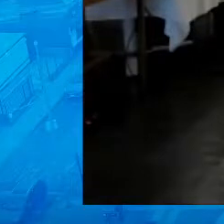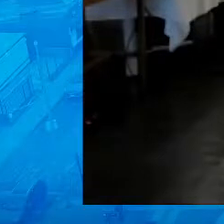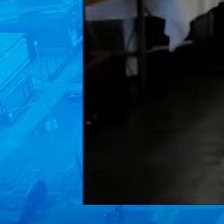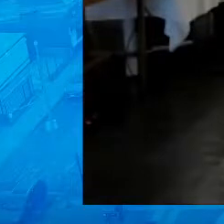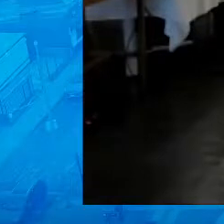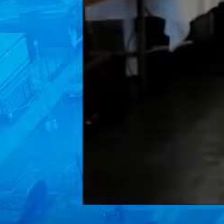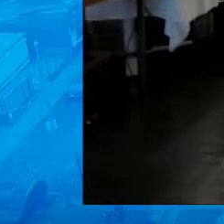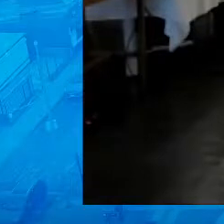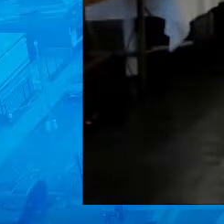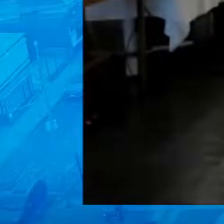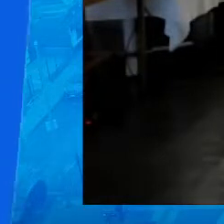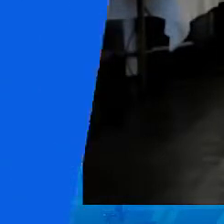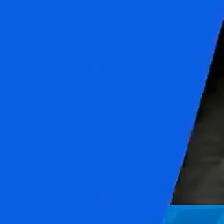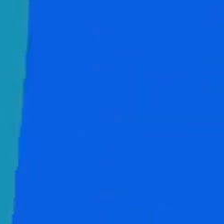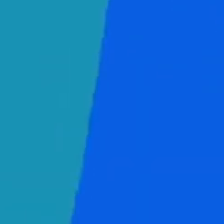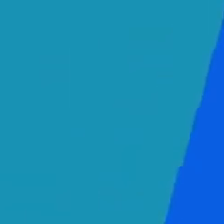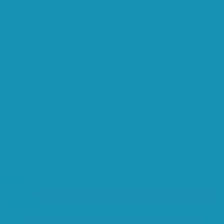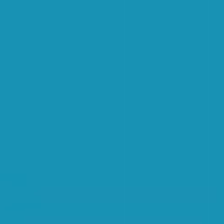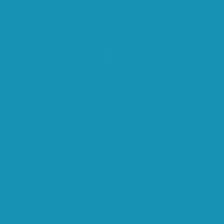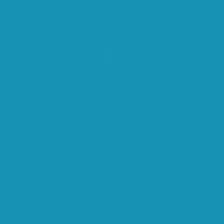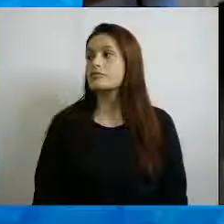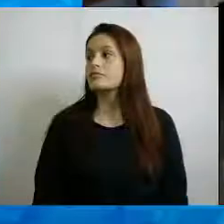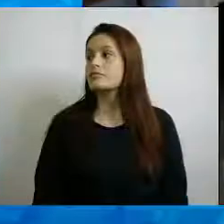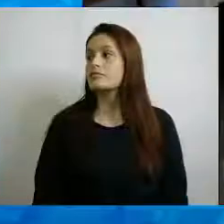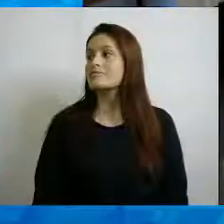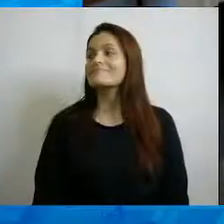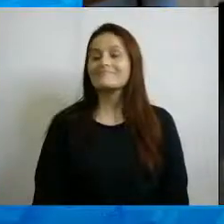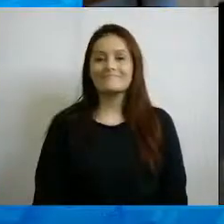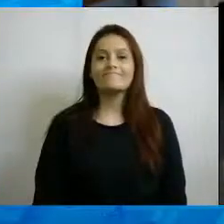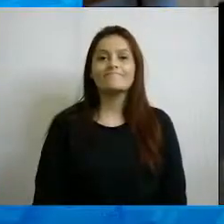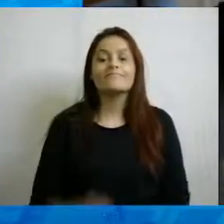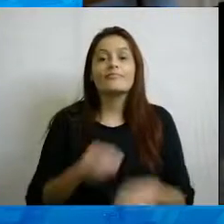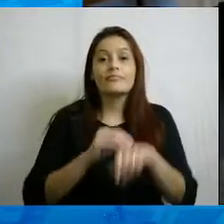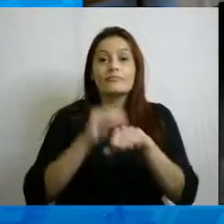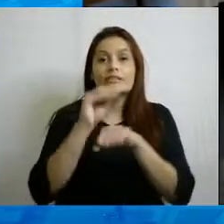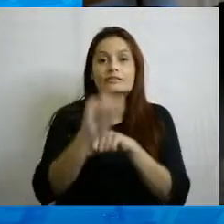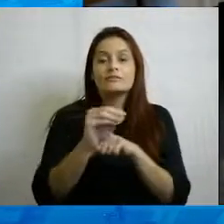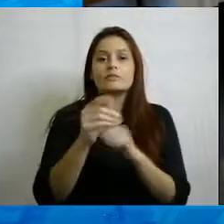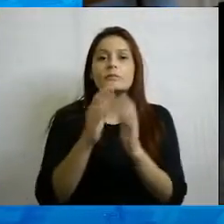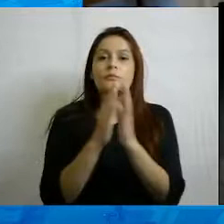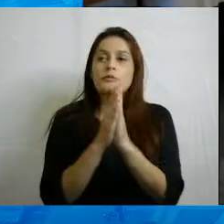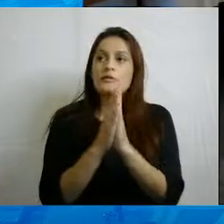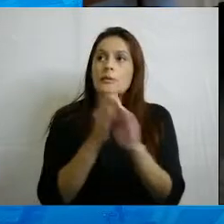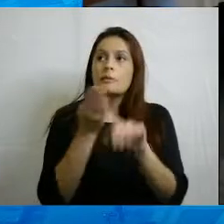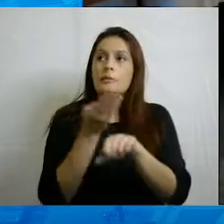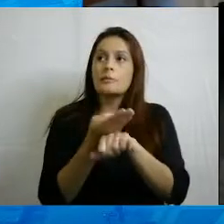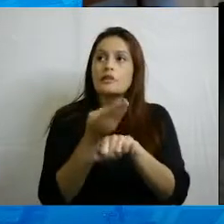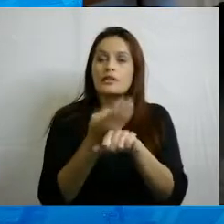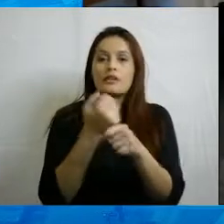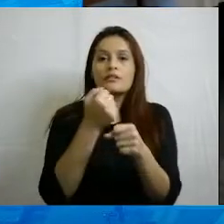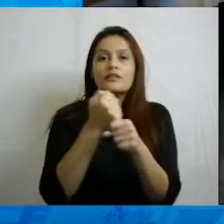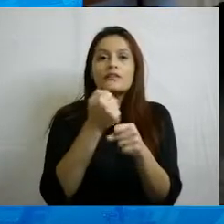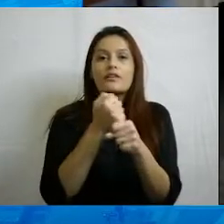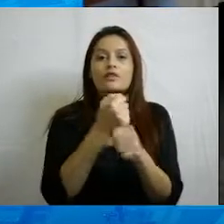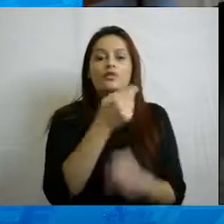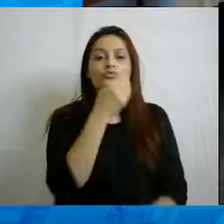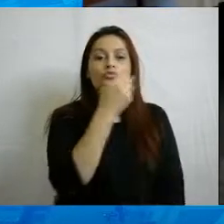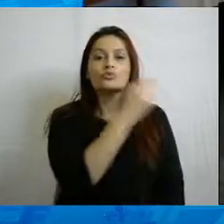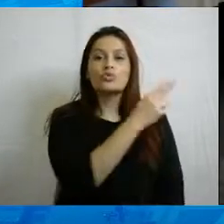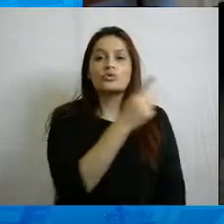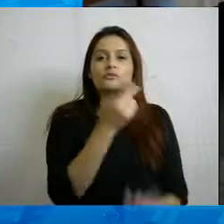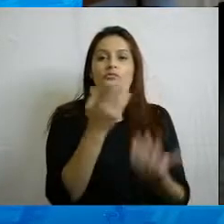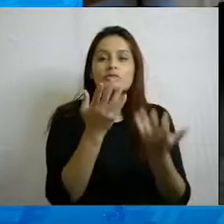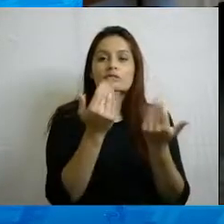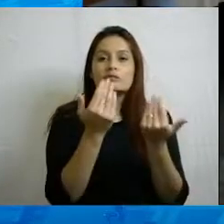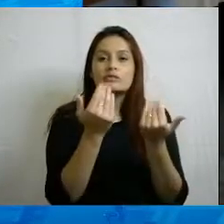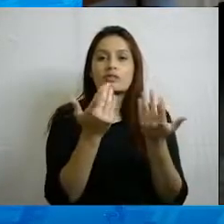Eso. Gracias. Alcaldesa, solicitarle una mesa de trabajo con la zona sur para abordar este